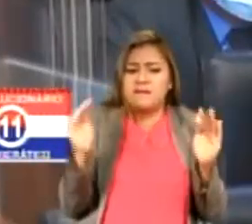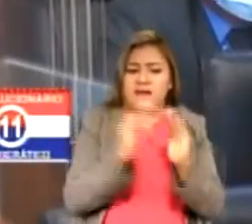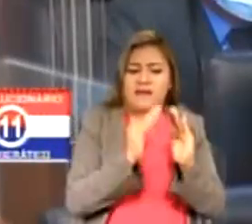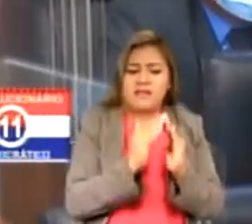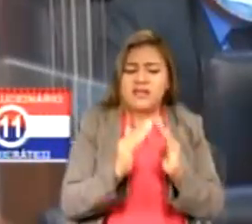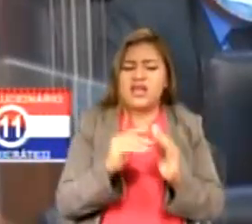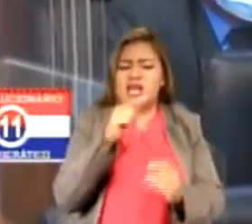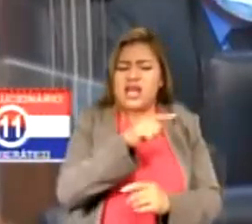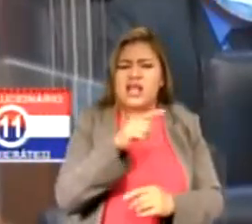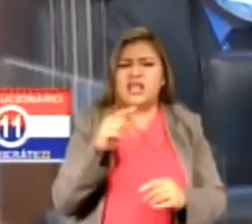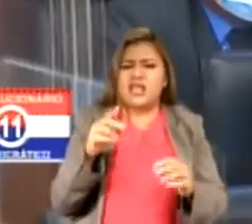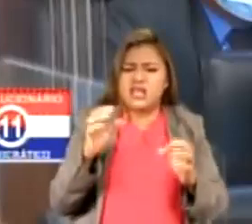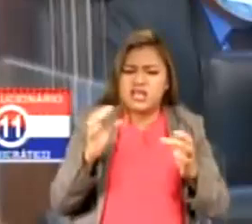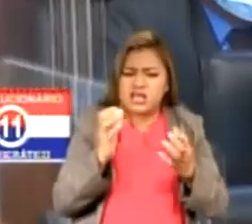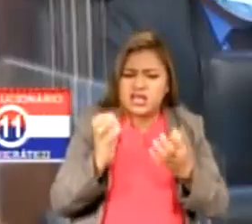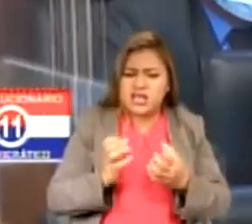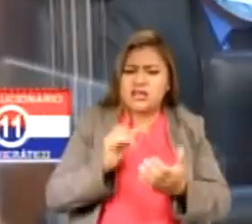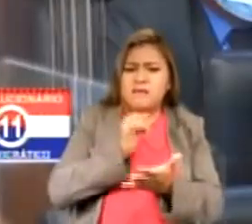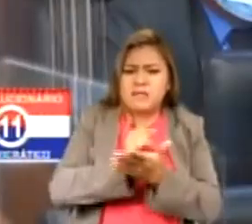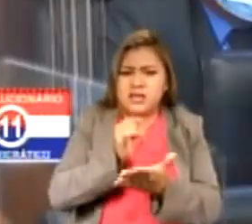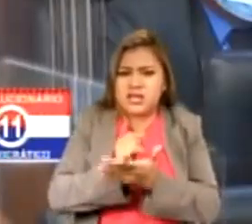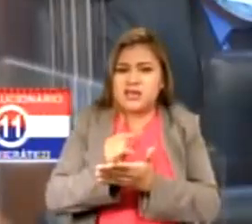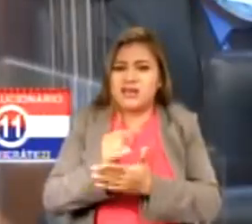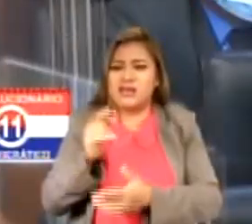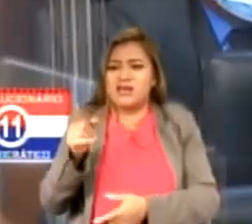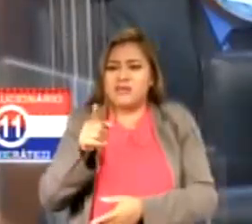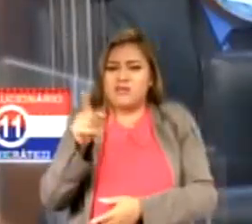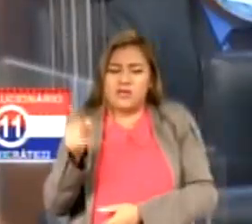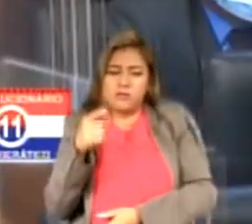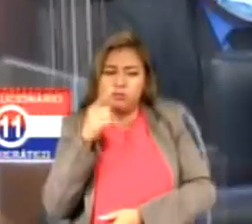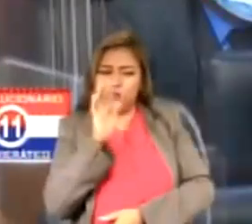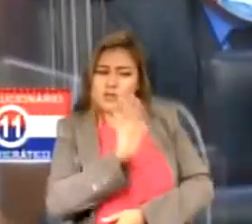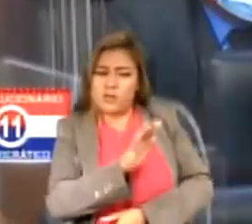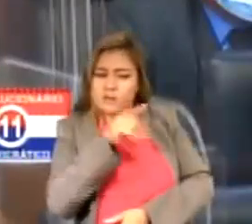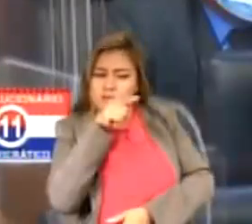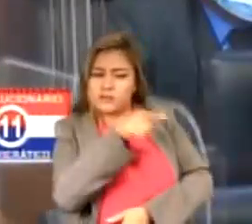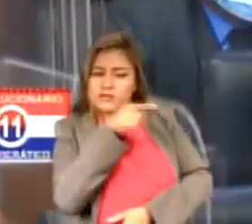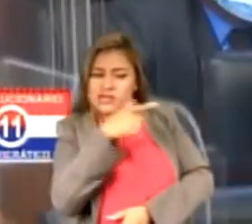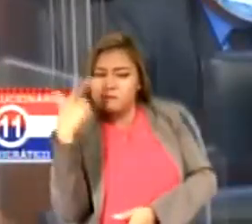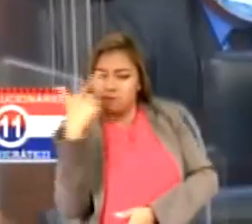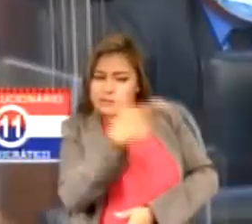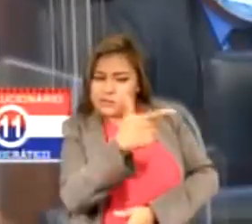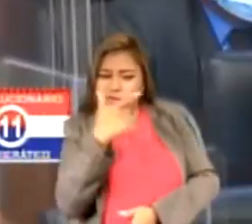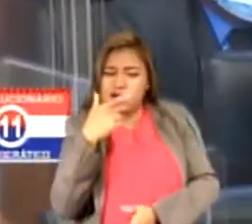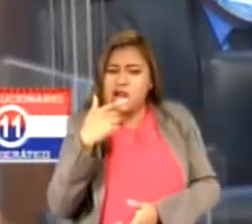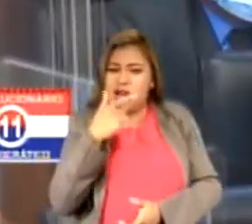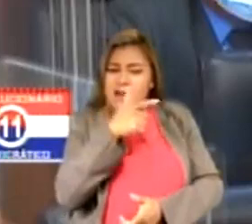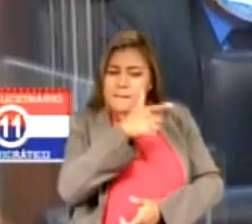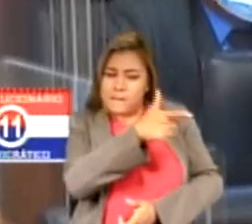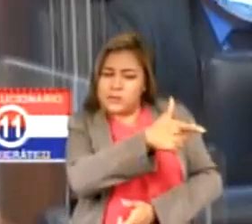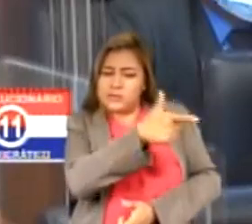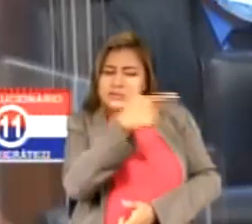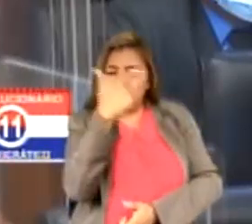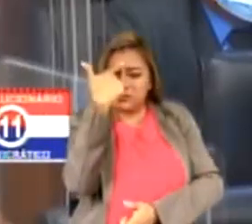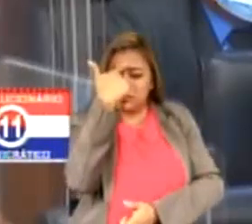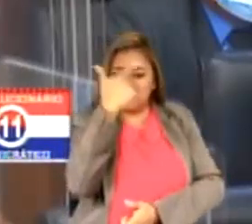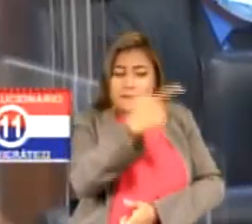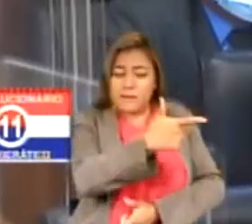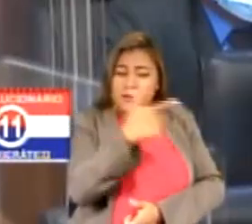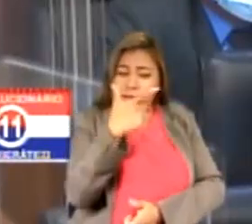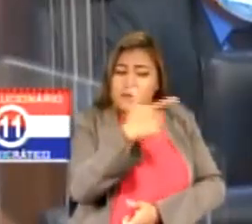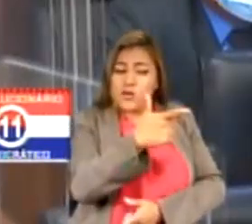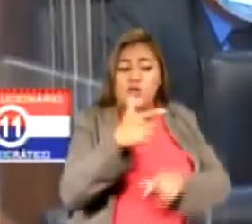investigar, y eso fue amenazas de muerte en los cuarteles, donde le pusieron una pistola aquí que le decían,